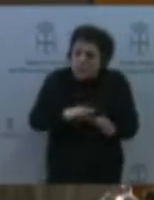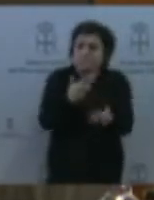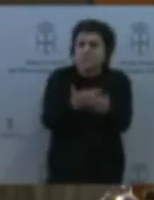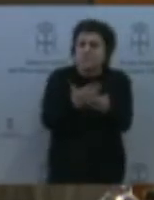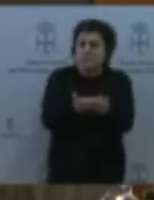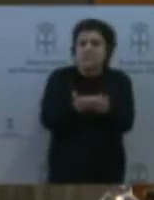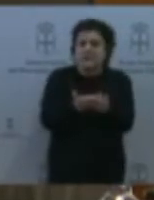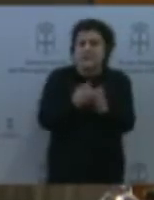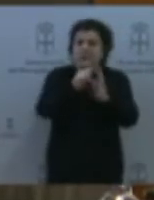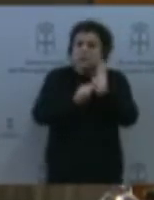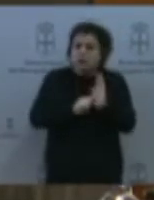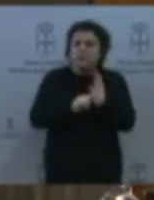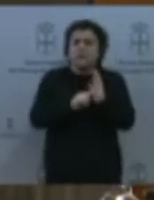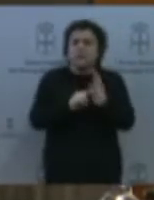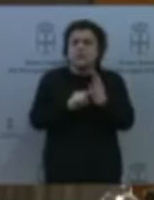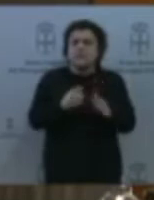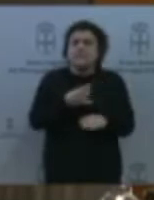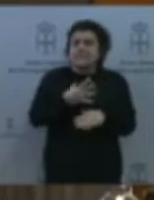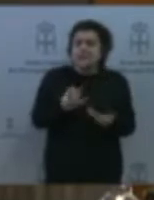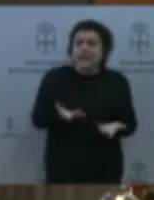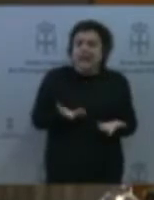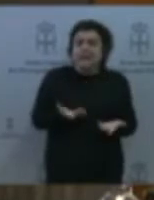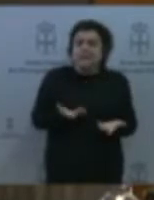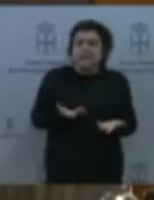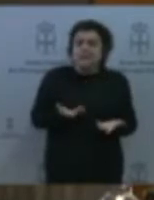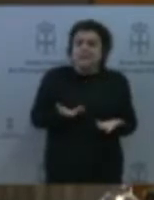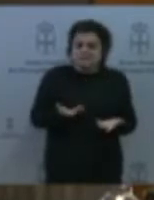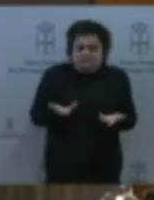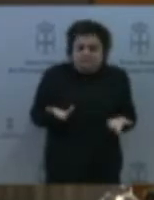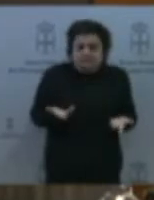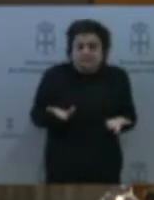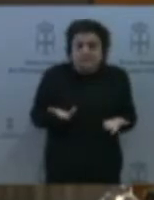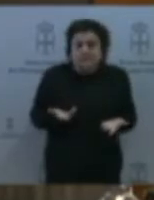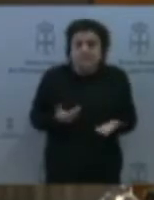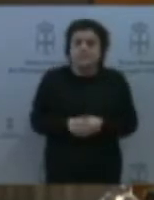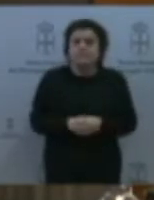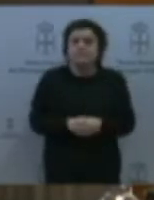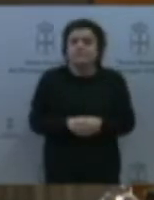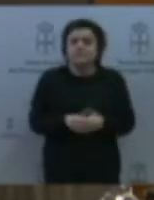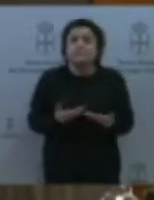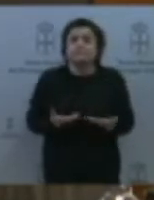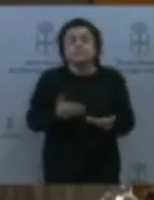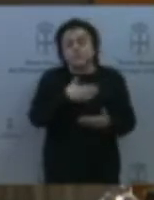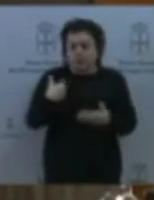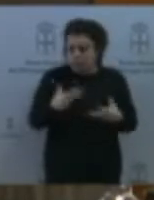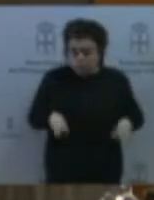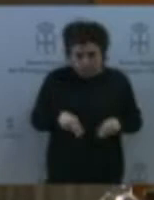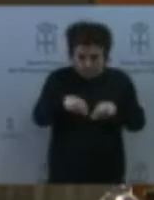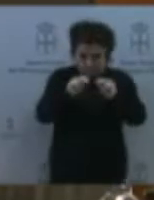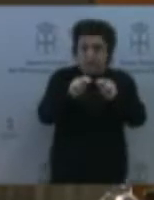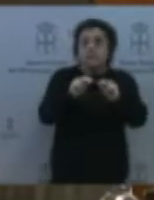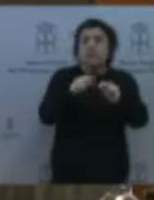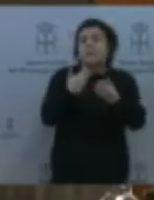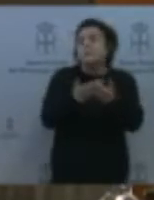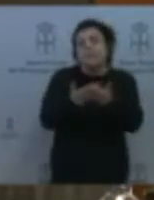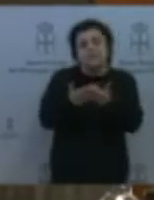pedir que estemos en ambas cosas, ¿no? Quería terminar, ¿no? Pidiéndole esa actuación en el terreno laboral, esa actuación en la protección del